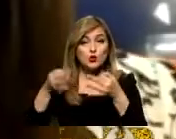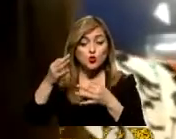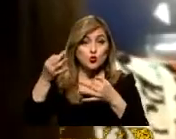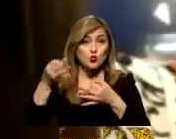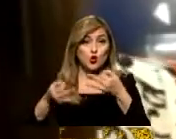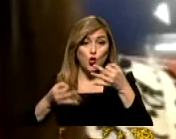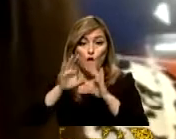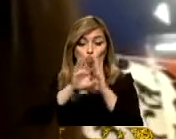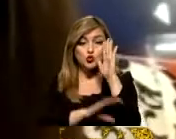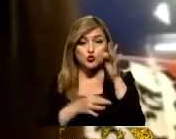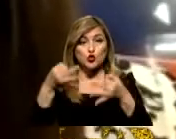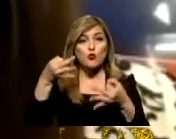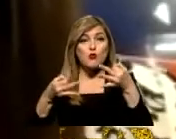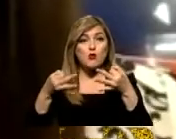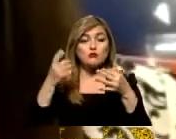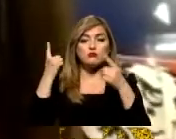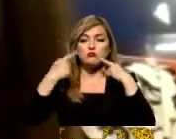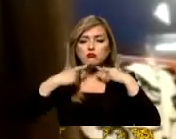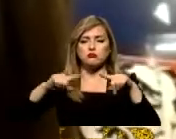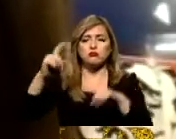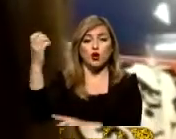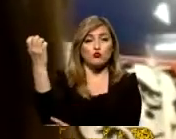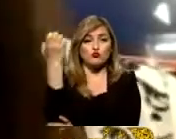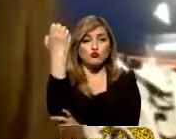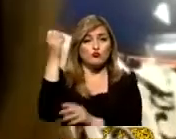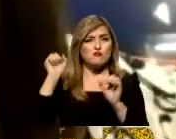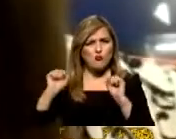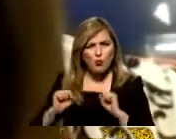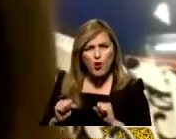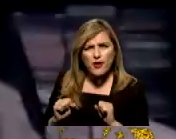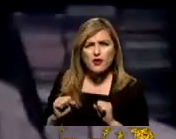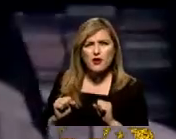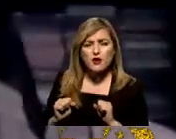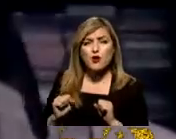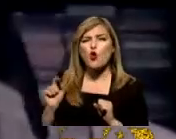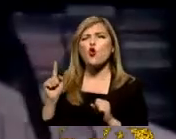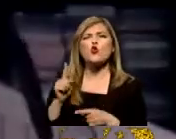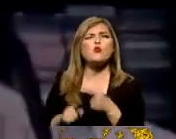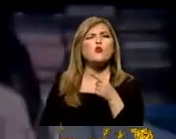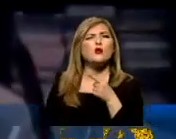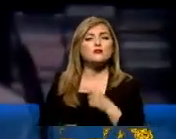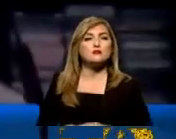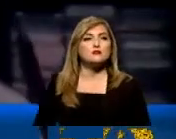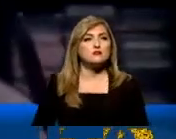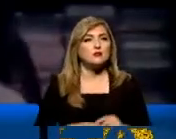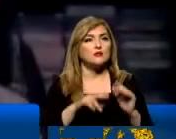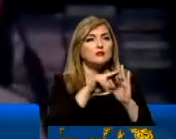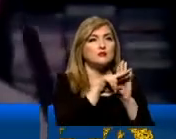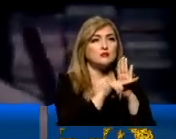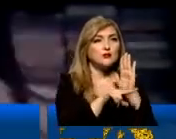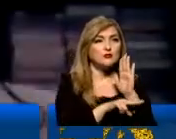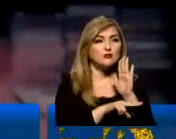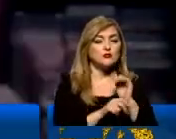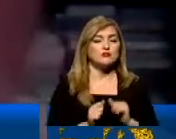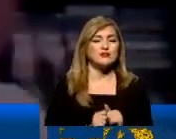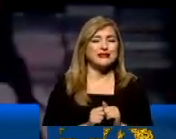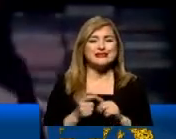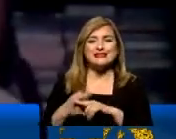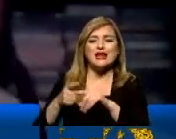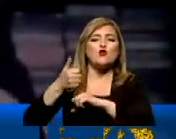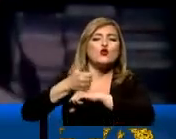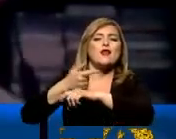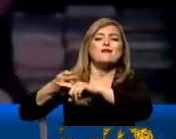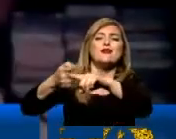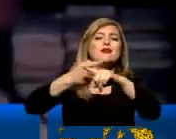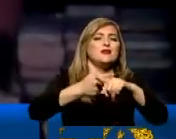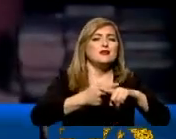Constitucional, decretara estado de excepción, ¿sería posible o tampoco? Hay una norma expresa que impide a cualquier